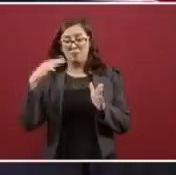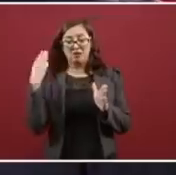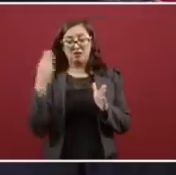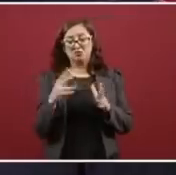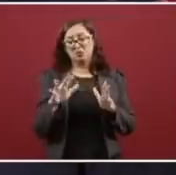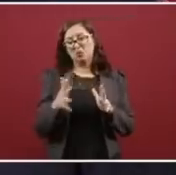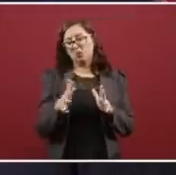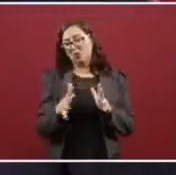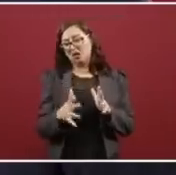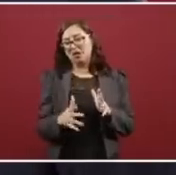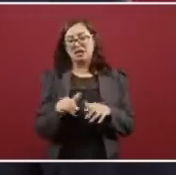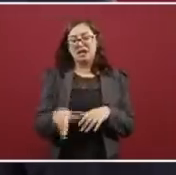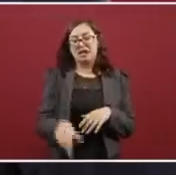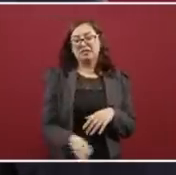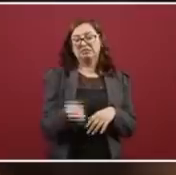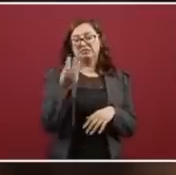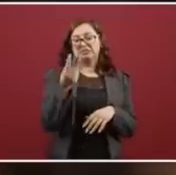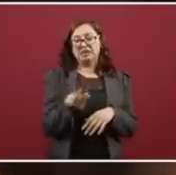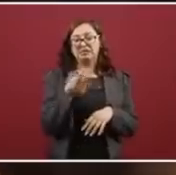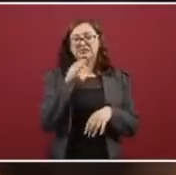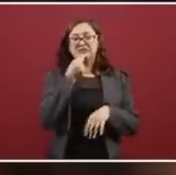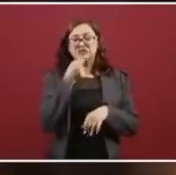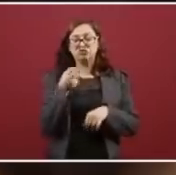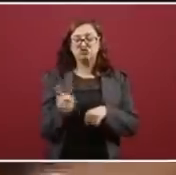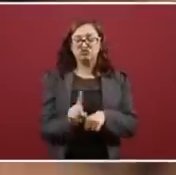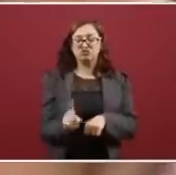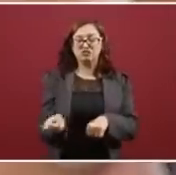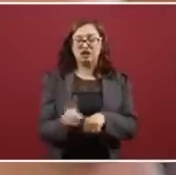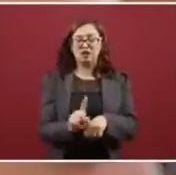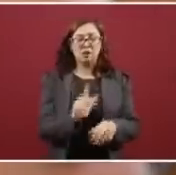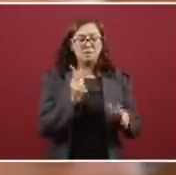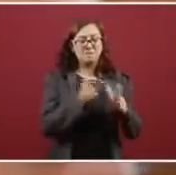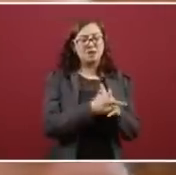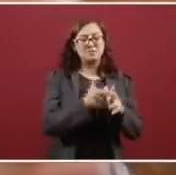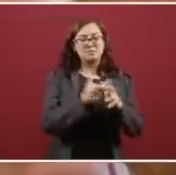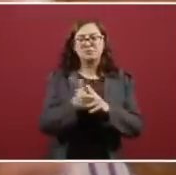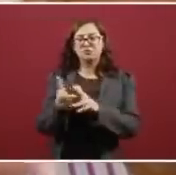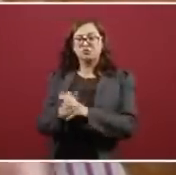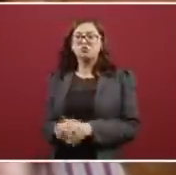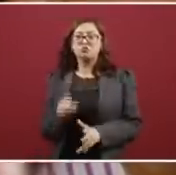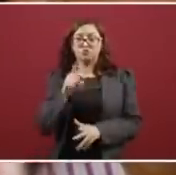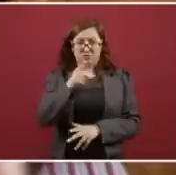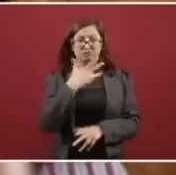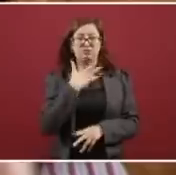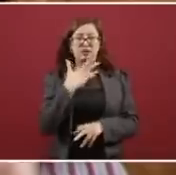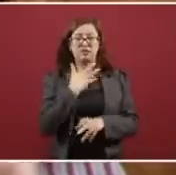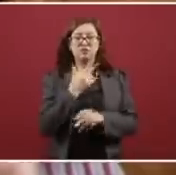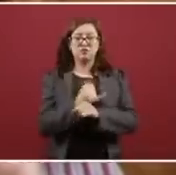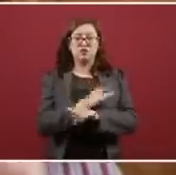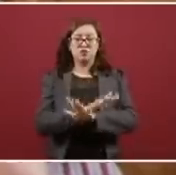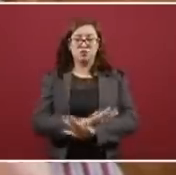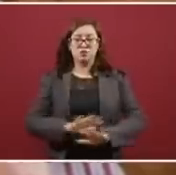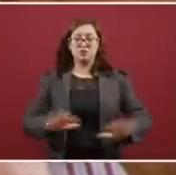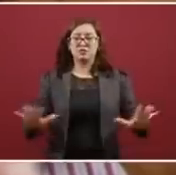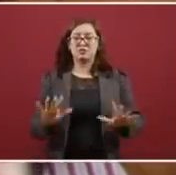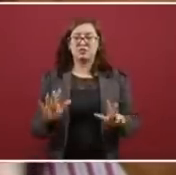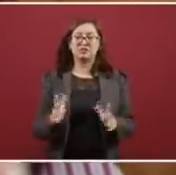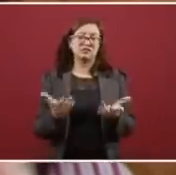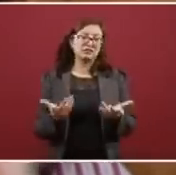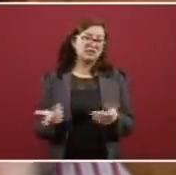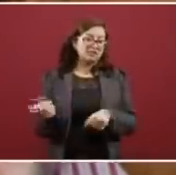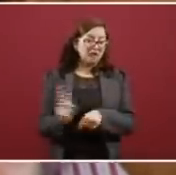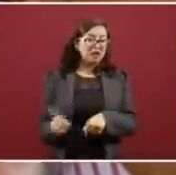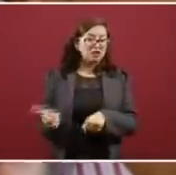en promedio a tres niños al día saber qué información tiene usted en cuanto a los datos de seguridad